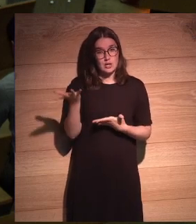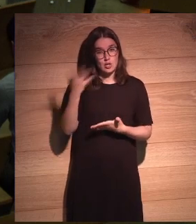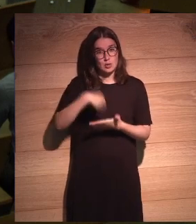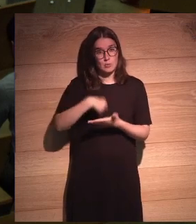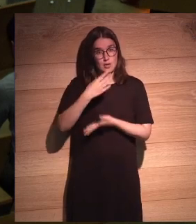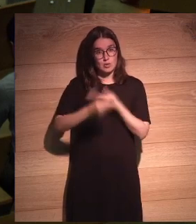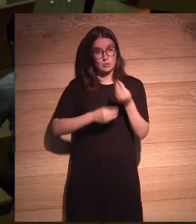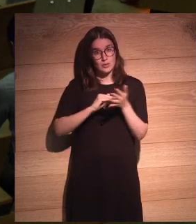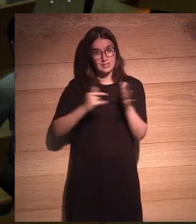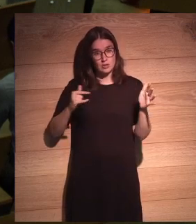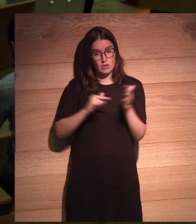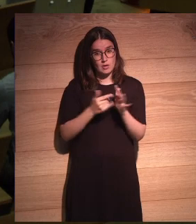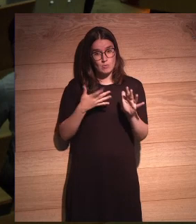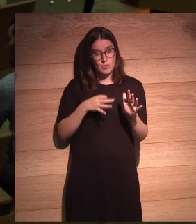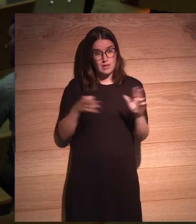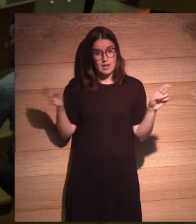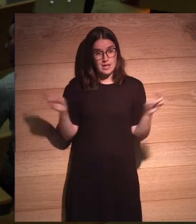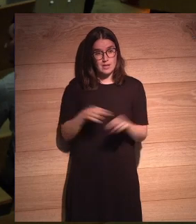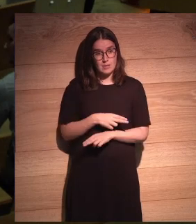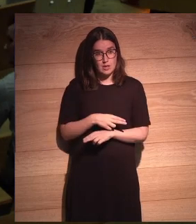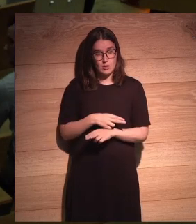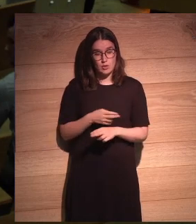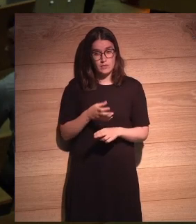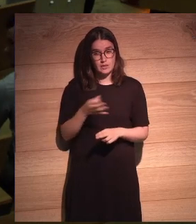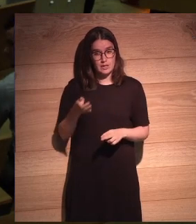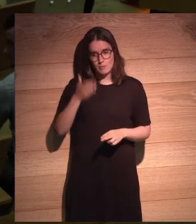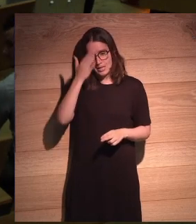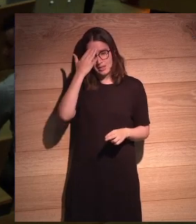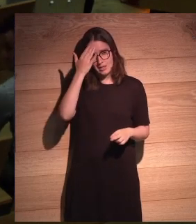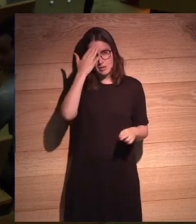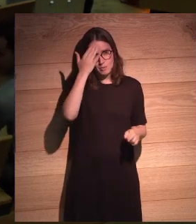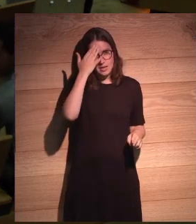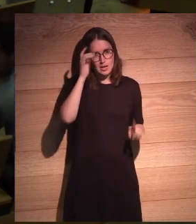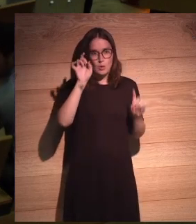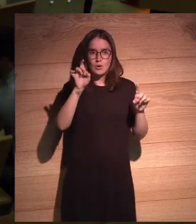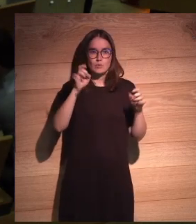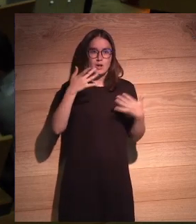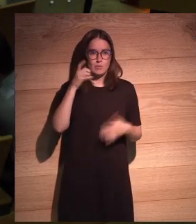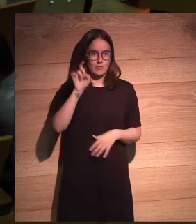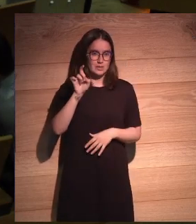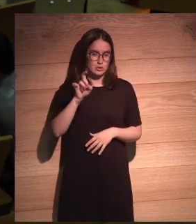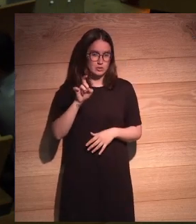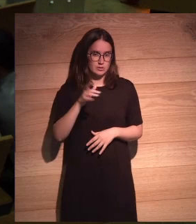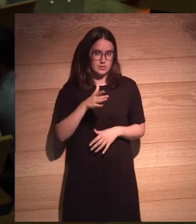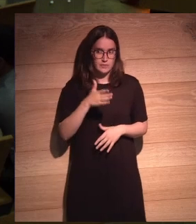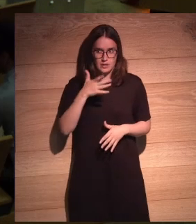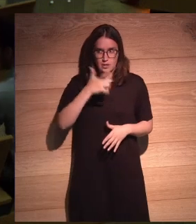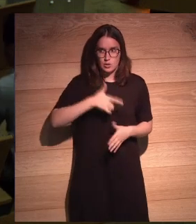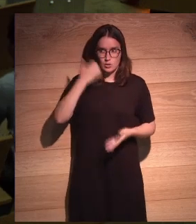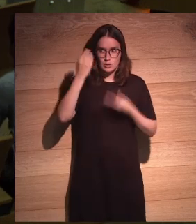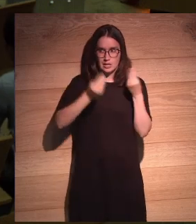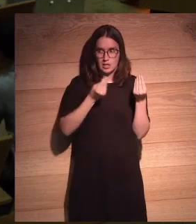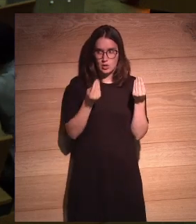puede llevarnos a la eliminación del principal coste educativo, que son los profesores. Yo creo que